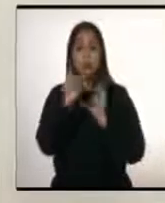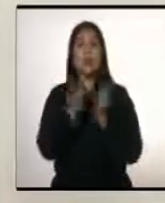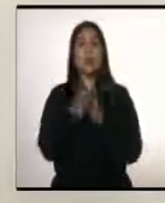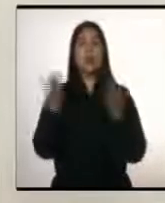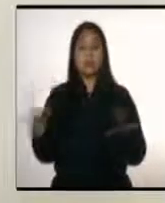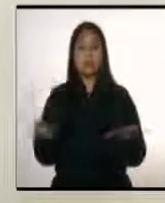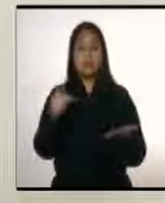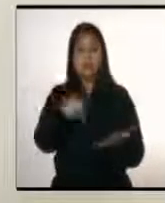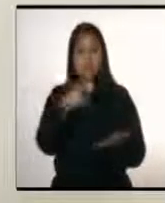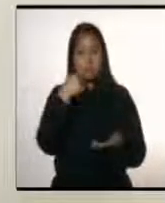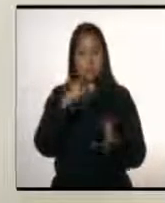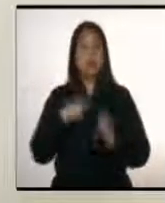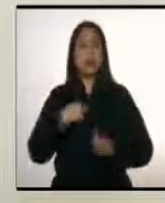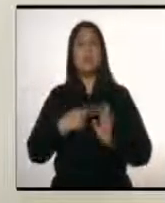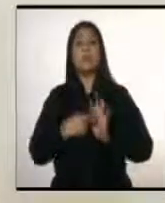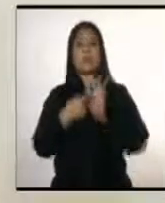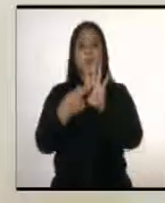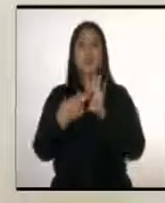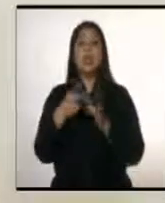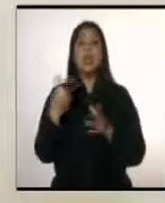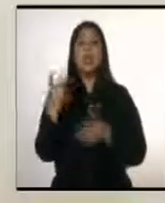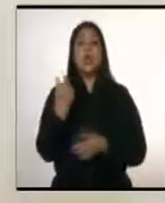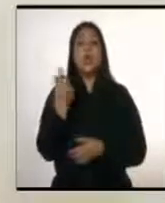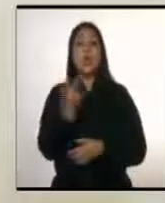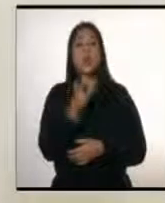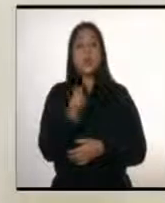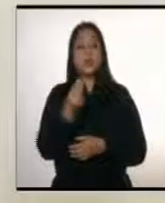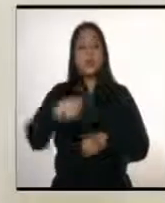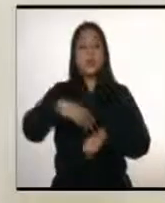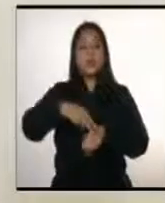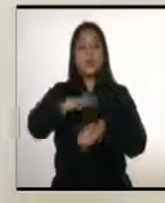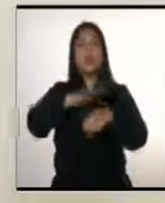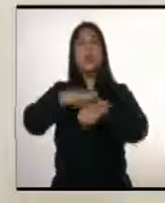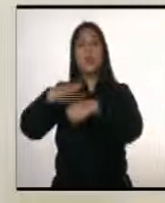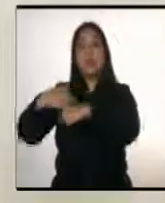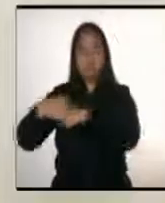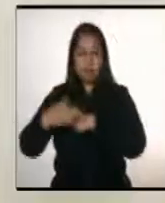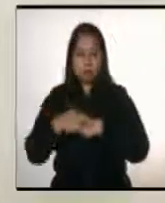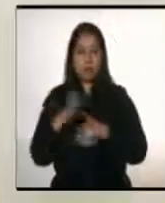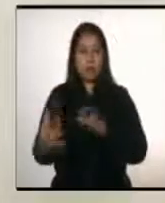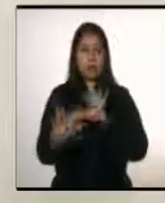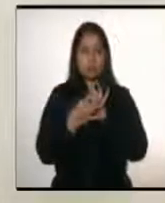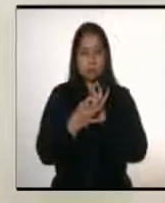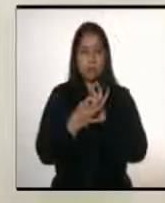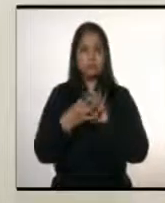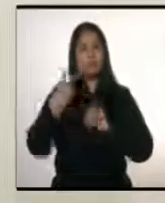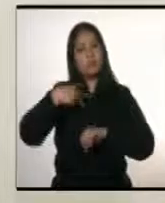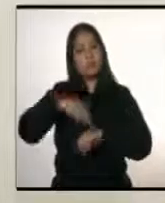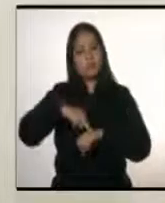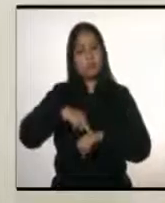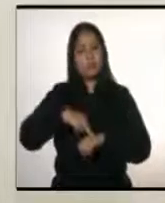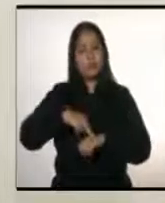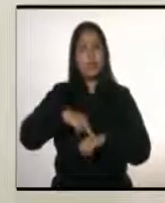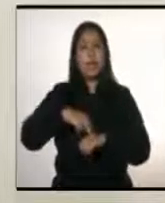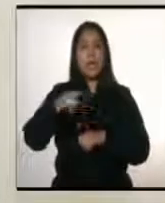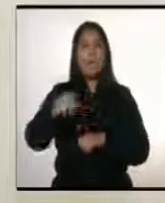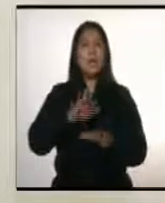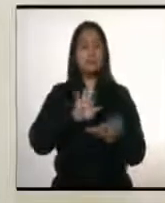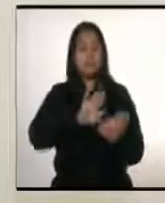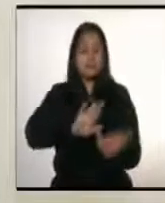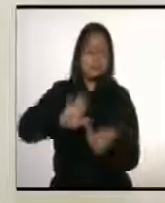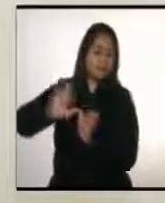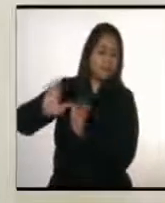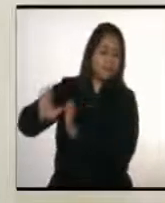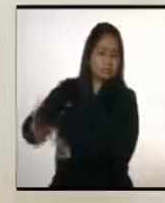como representante de la unidad nacional, un llamado a la unidad de la nación, a que dejemos atrás